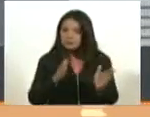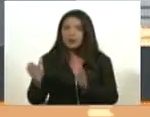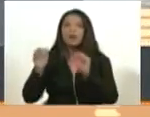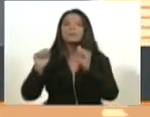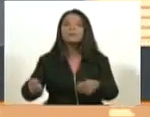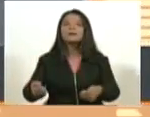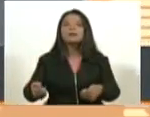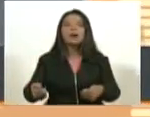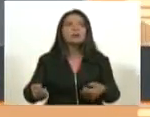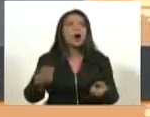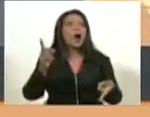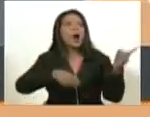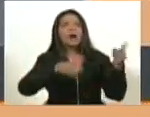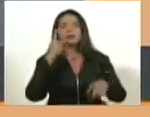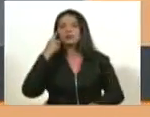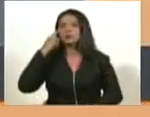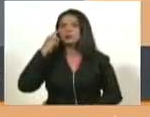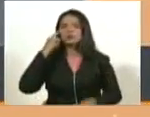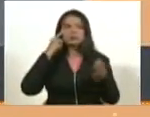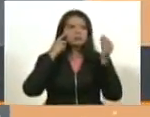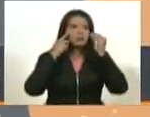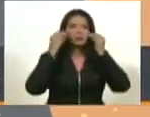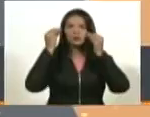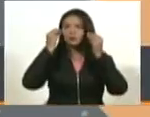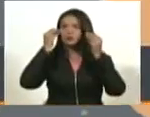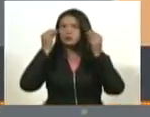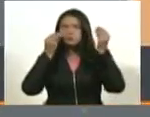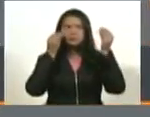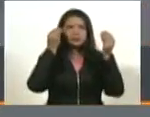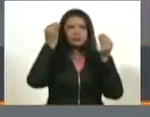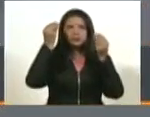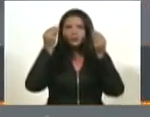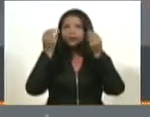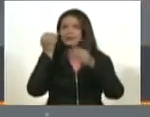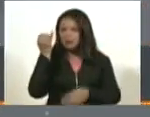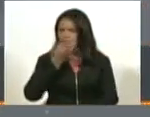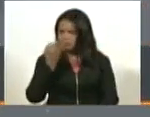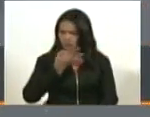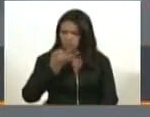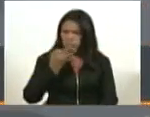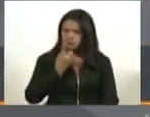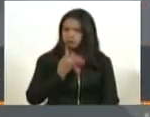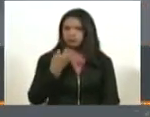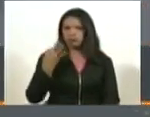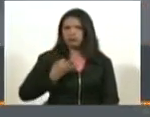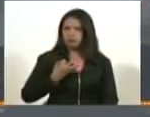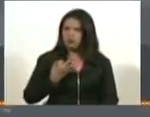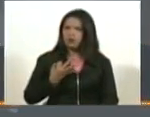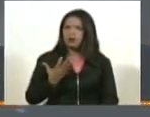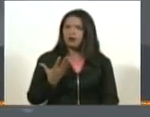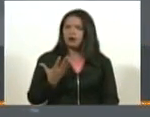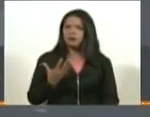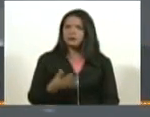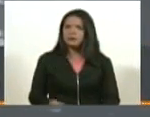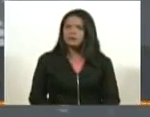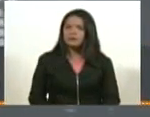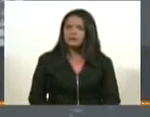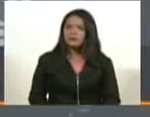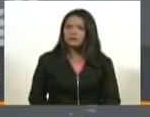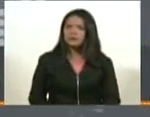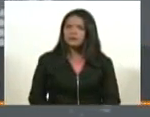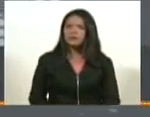empezamos muchos a reflexionar sobre la idea seria, responsable del